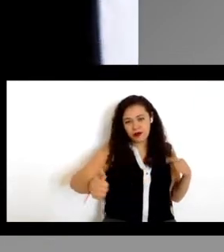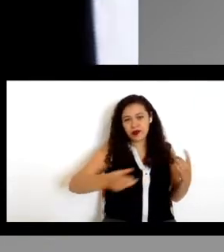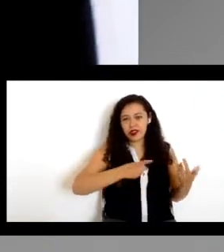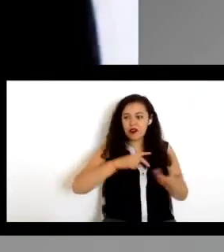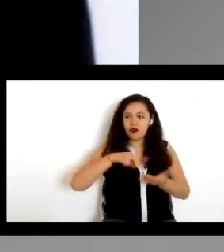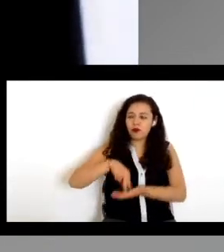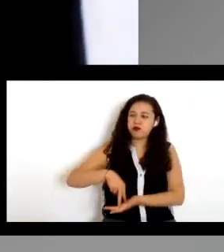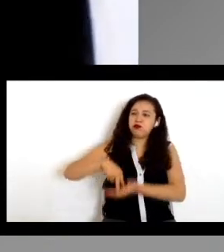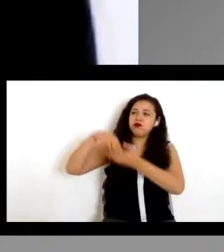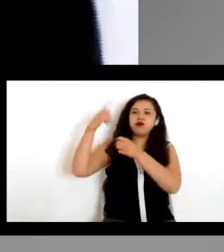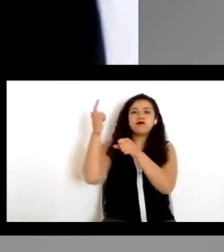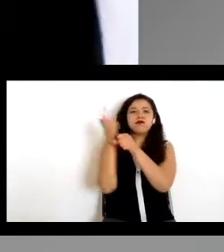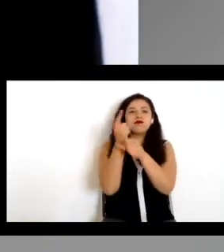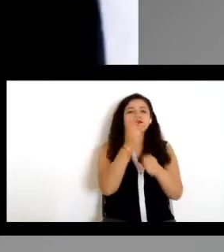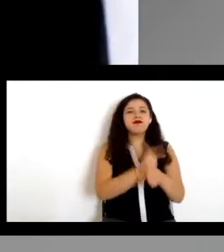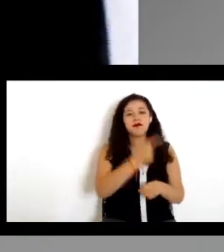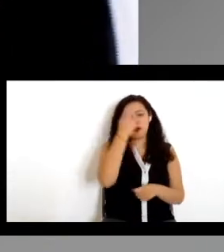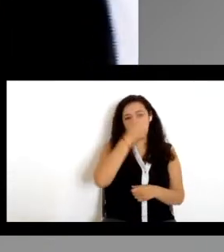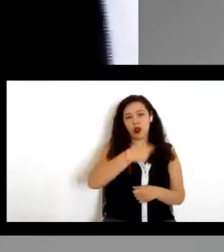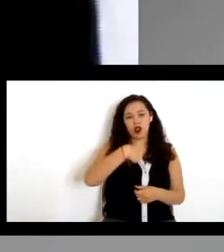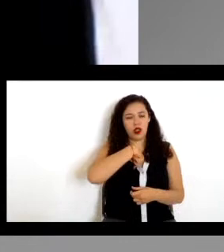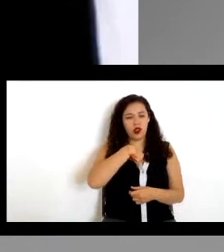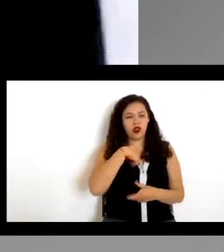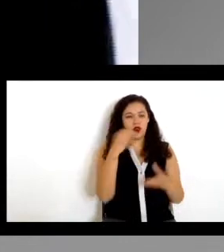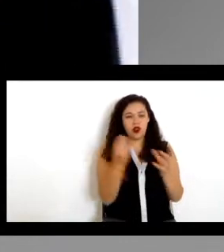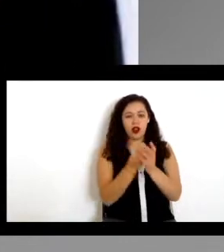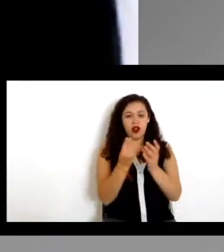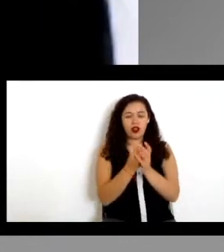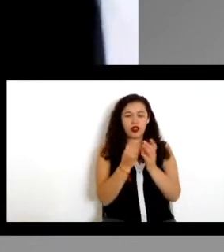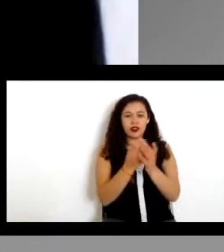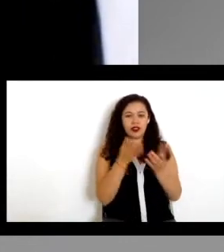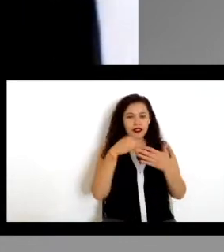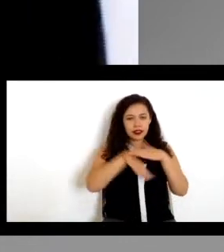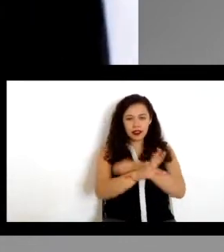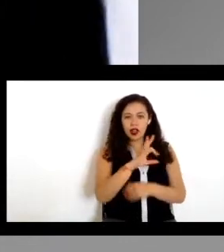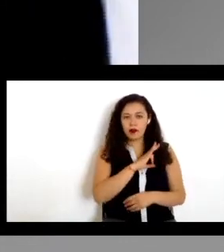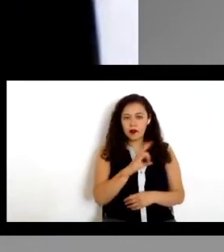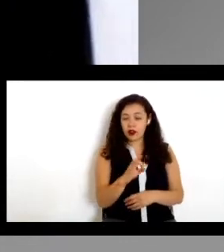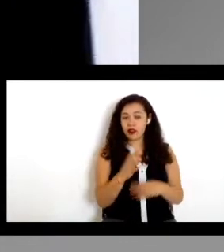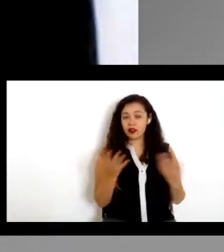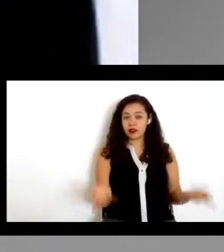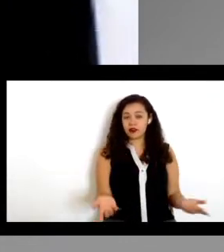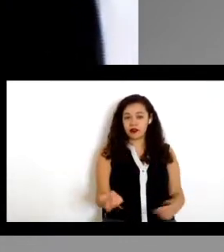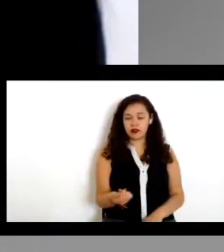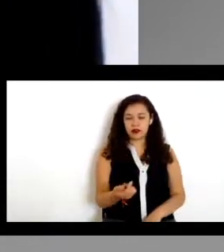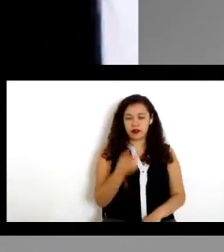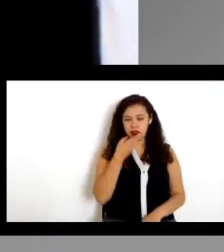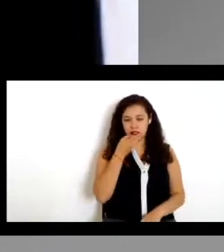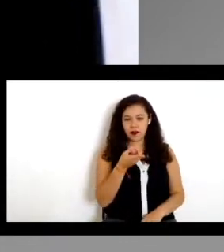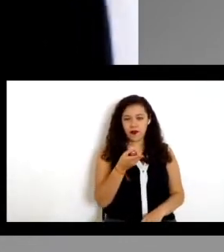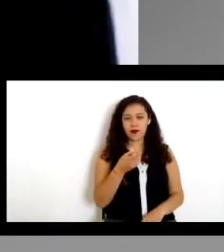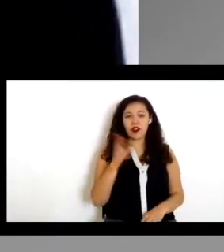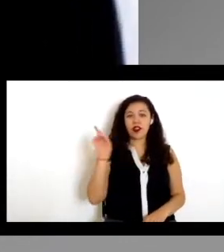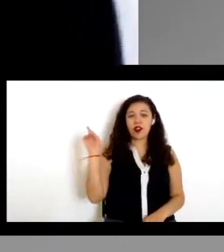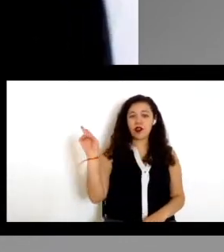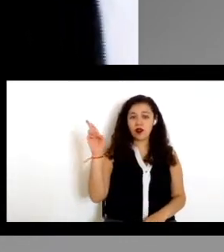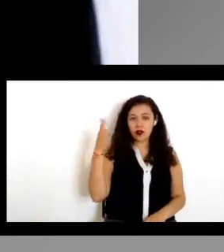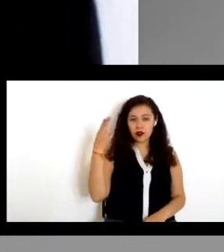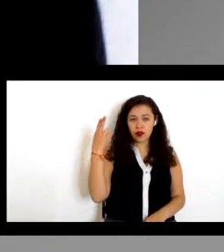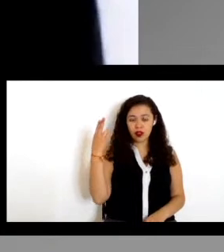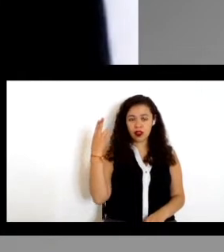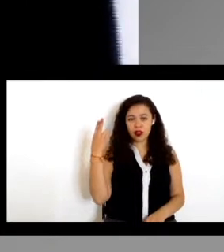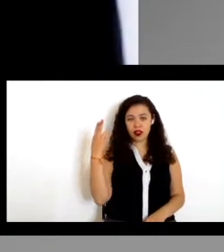elevadores para poder llegar directamente a mi clase. Entonces, esto me lleva a decir que las universidades, para promover